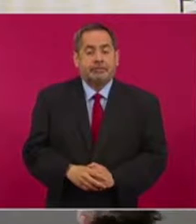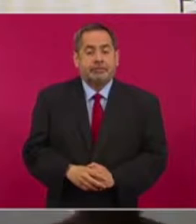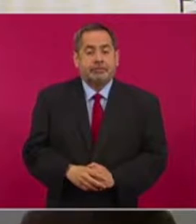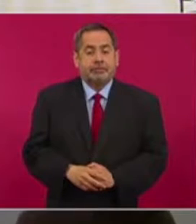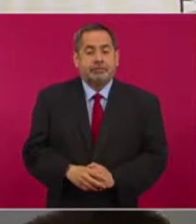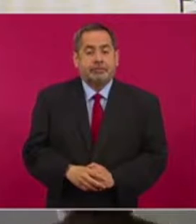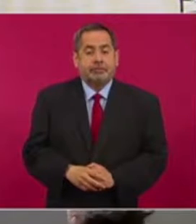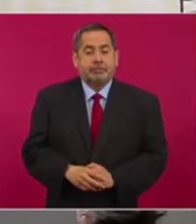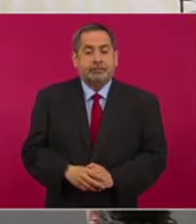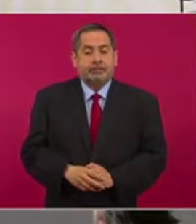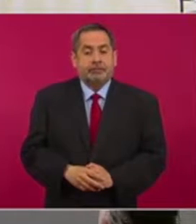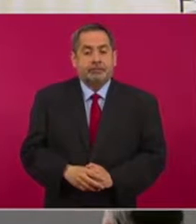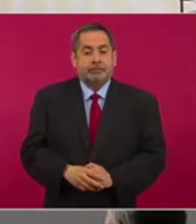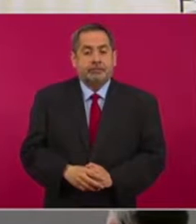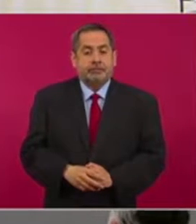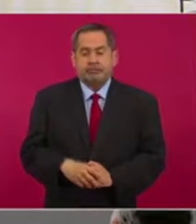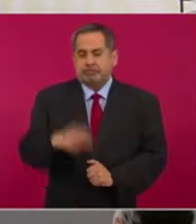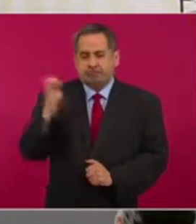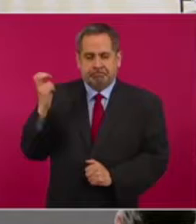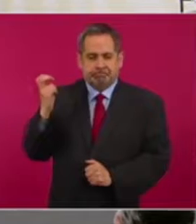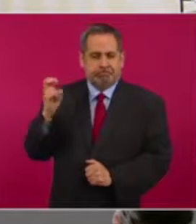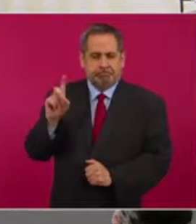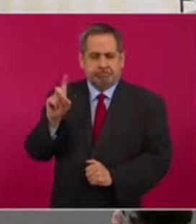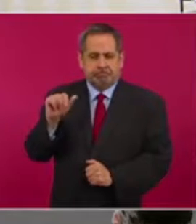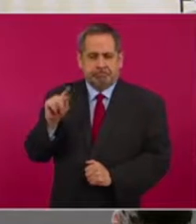Aquí es datos.